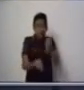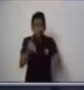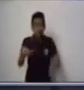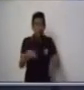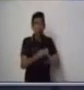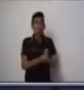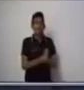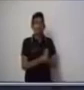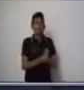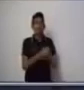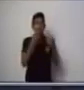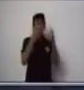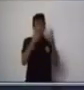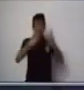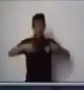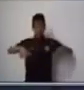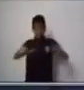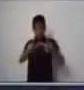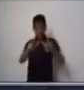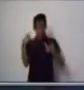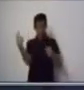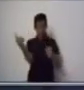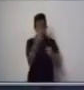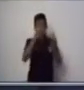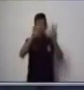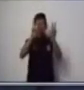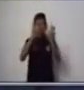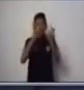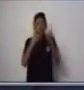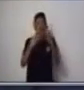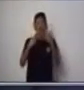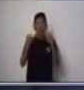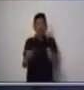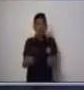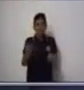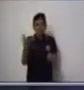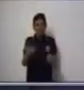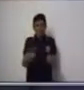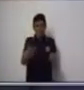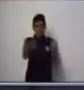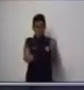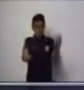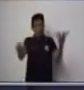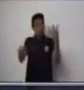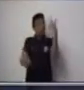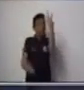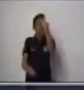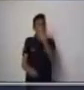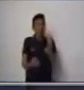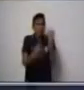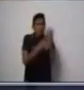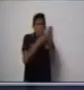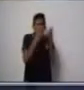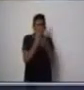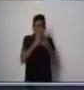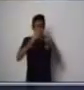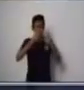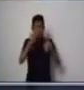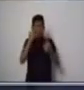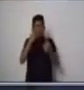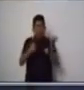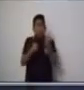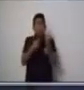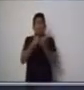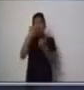En el campo todo es verde y dan ganas de vivir. Con mis manos y con cuidado le